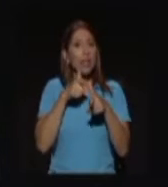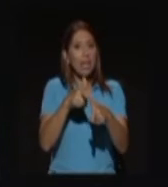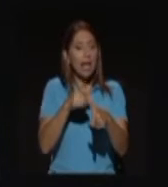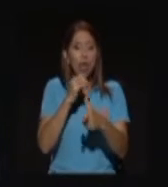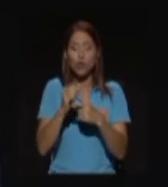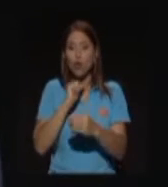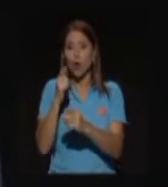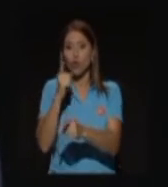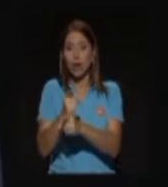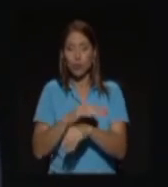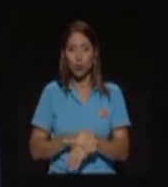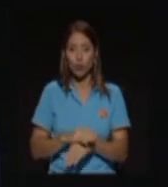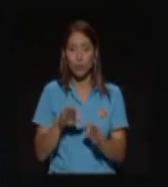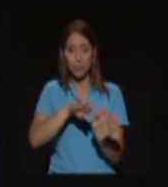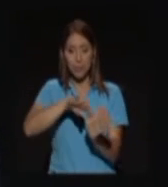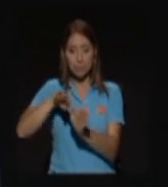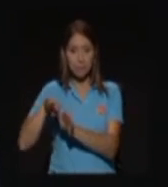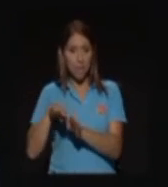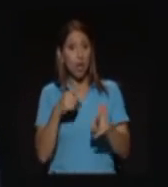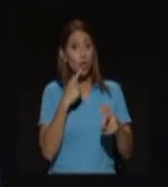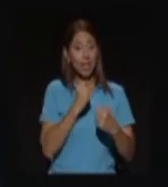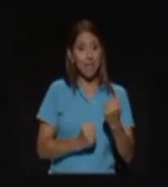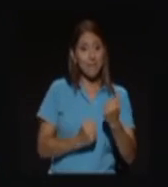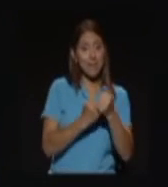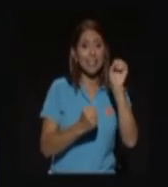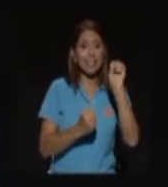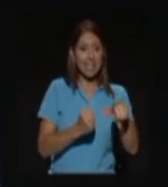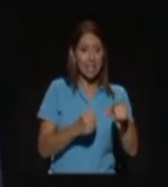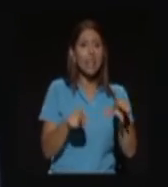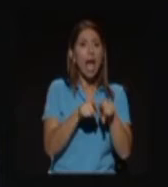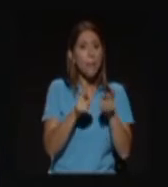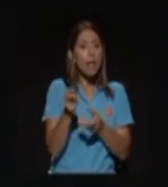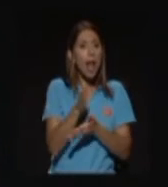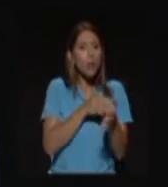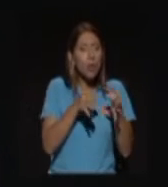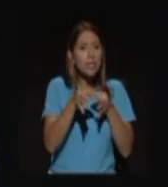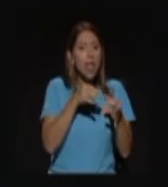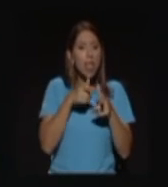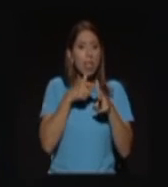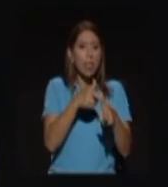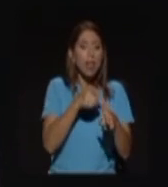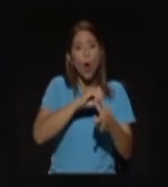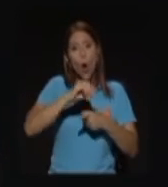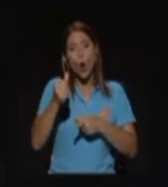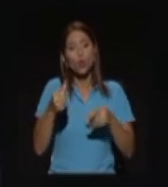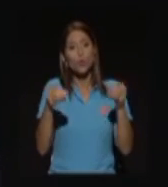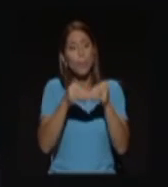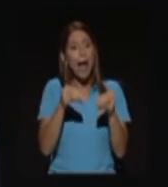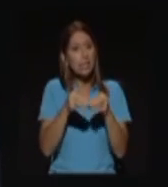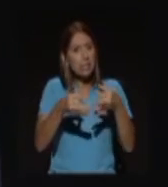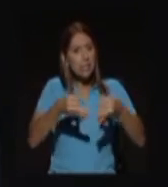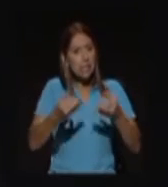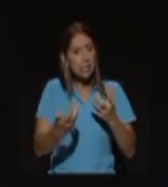había argumentos del lado del sí que también llegaron a ser exagerados, otros más sensatos, pero